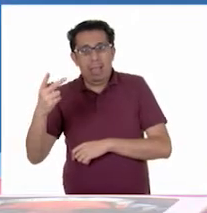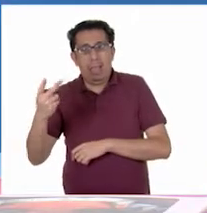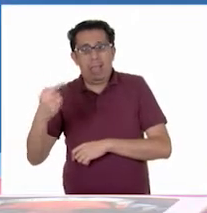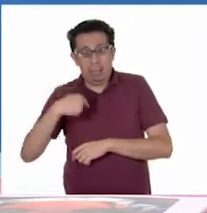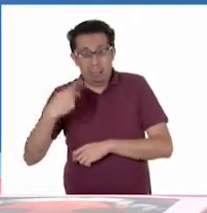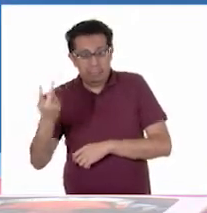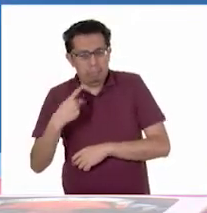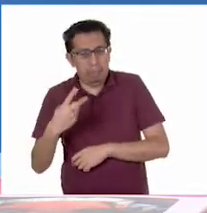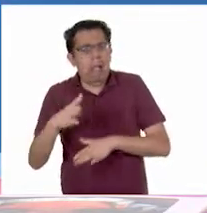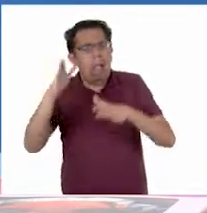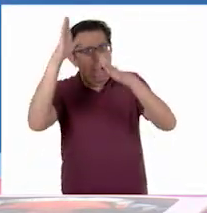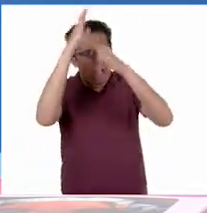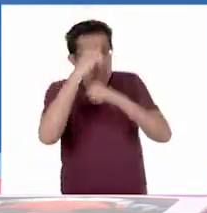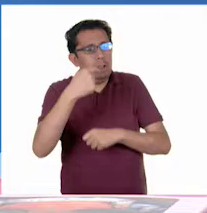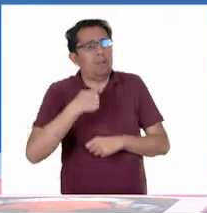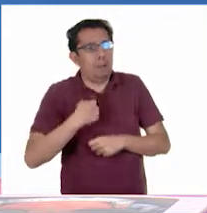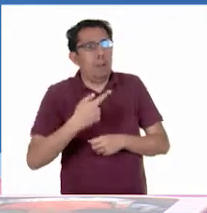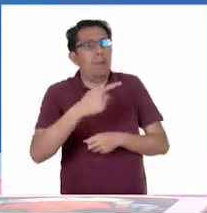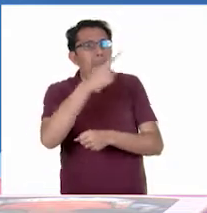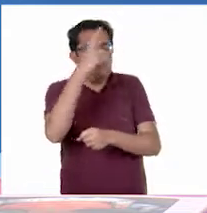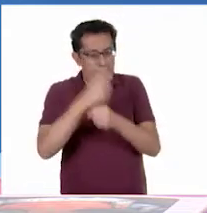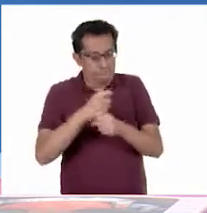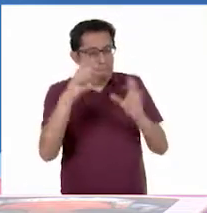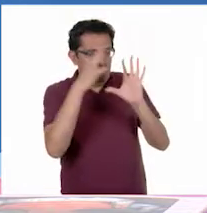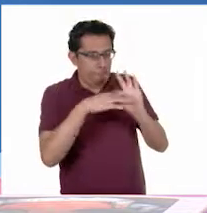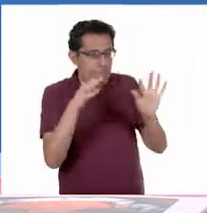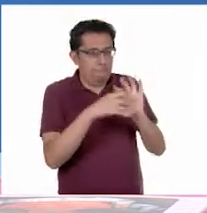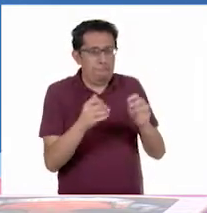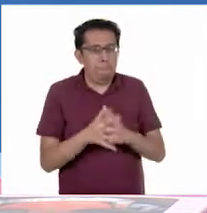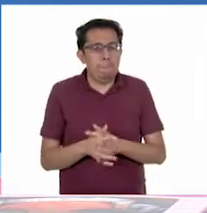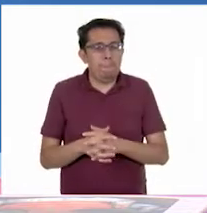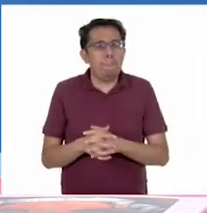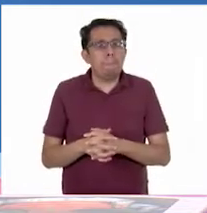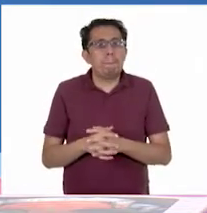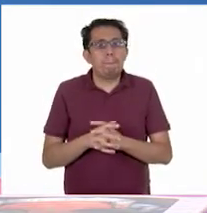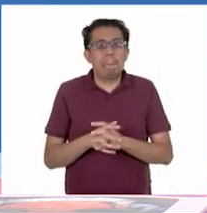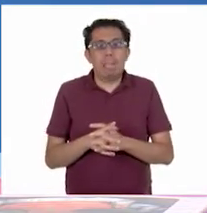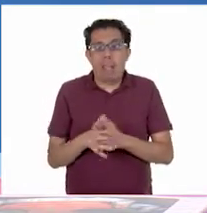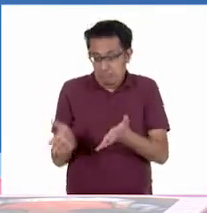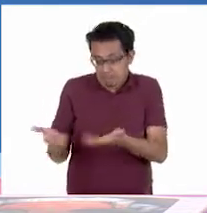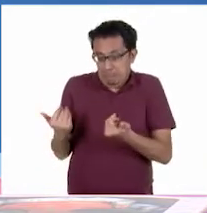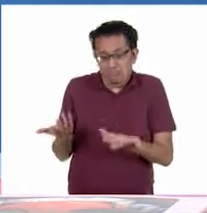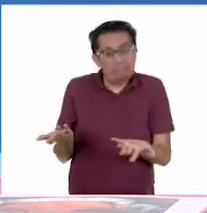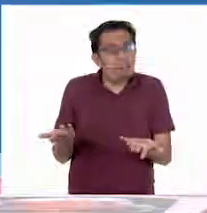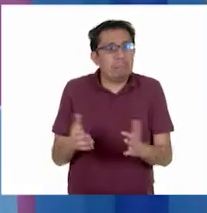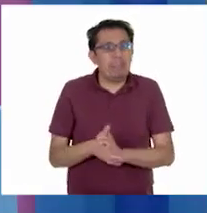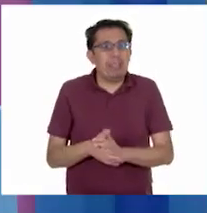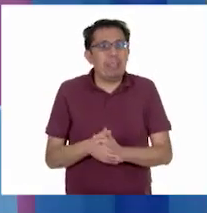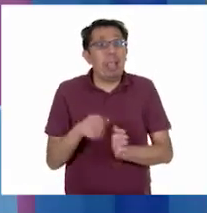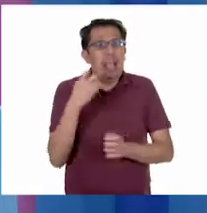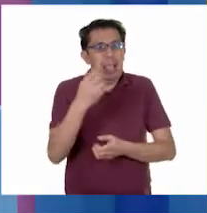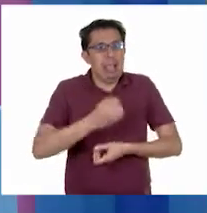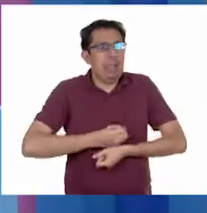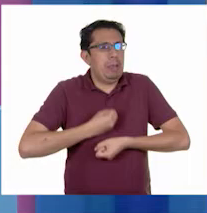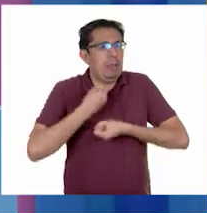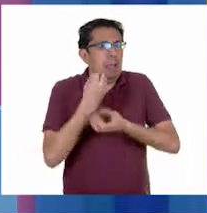que iba a empezar yo con la explicación. Venga. Bueno, este